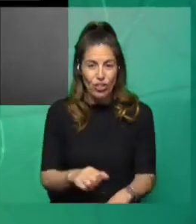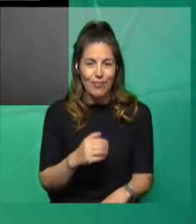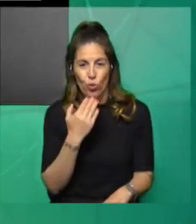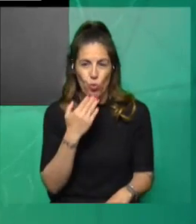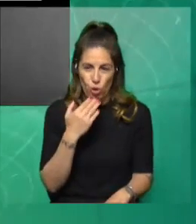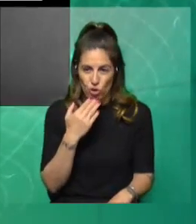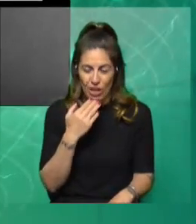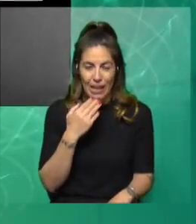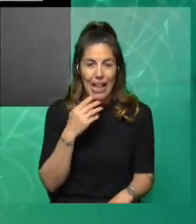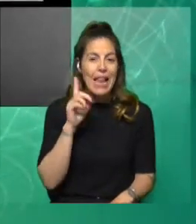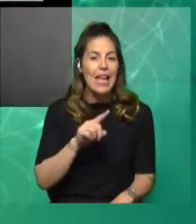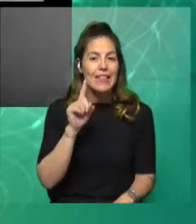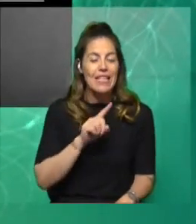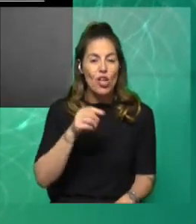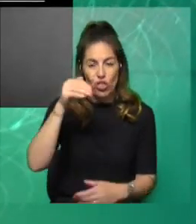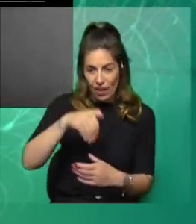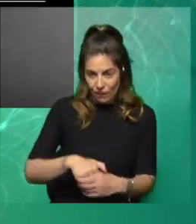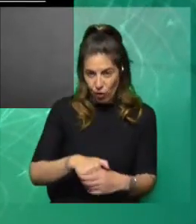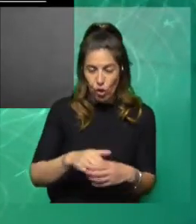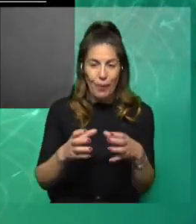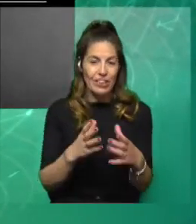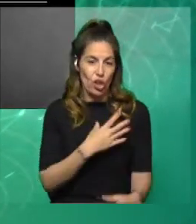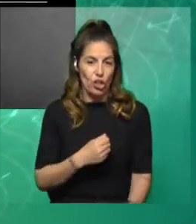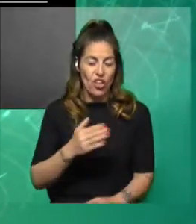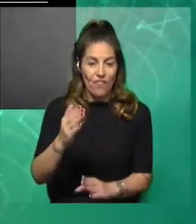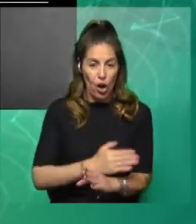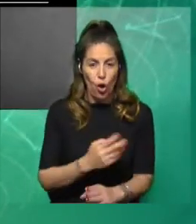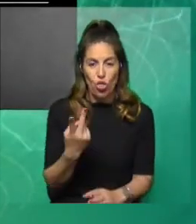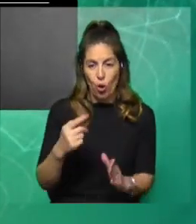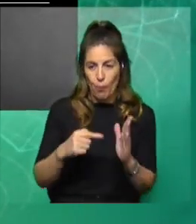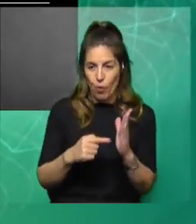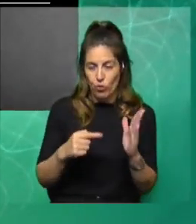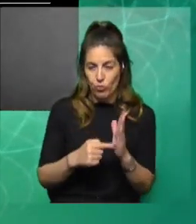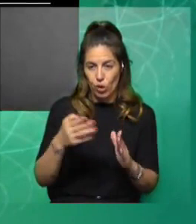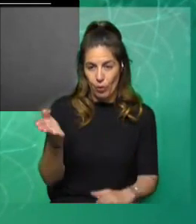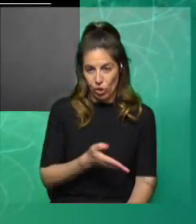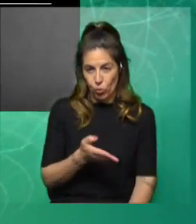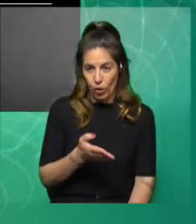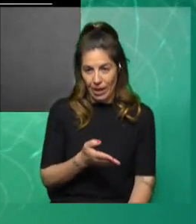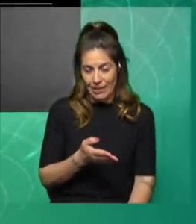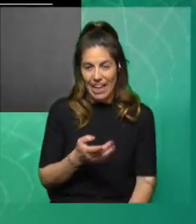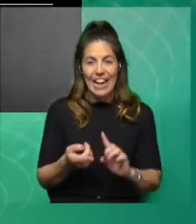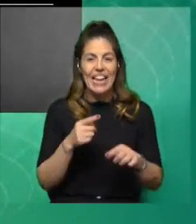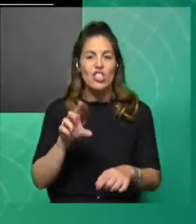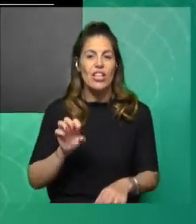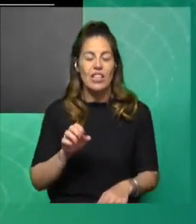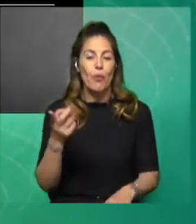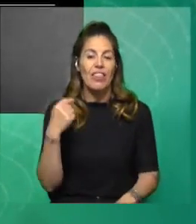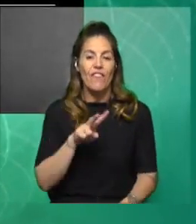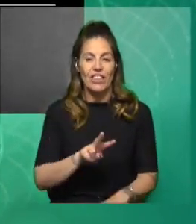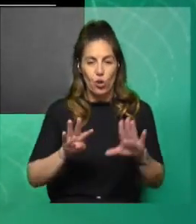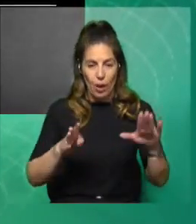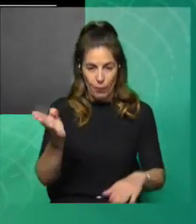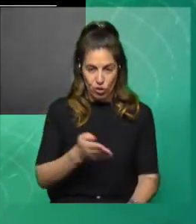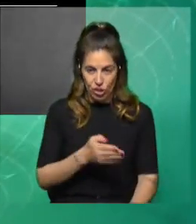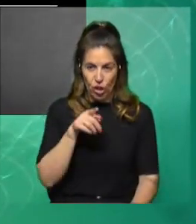La intención de voto hacia el Partido Nacional tuvo un descenso de 2 puntos porcentuales en relación a septiembre, cuando fue de 29%. Según la encuestadora,